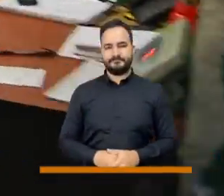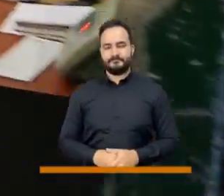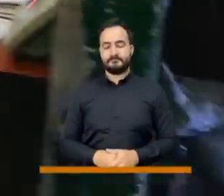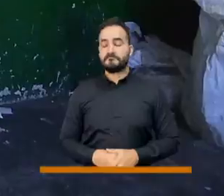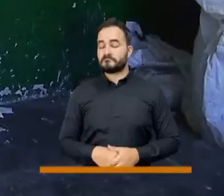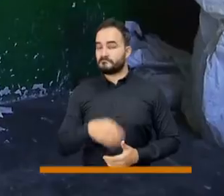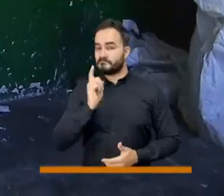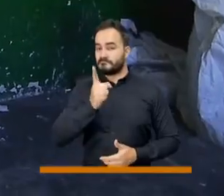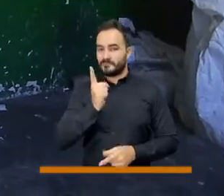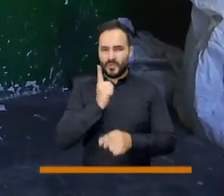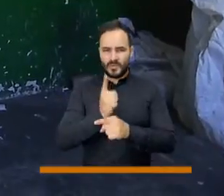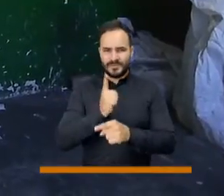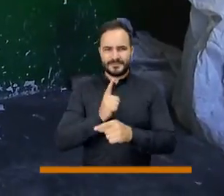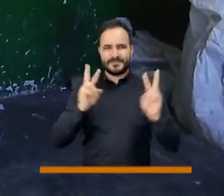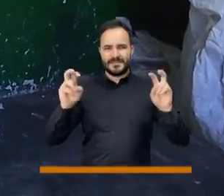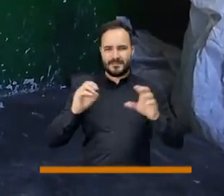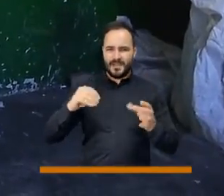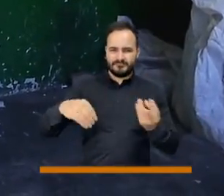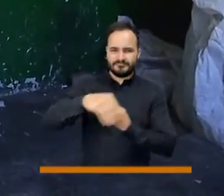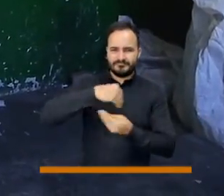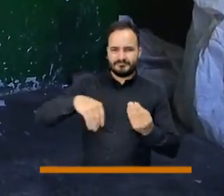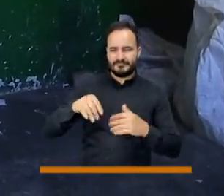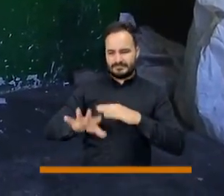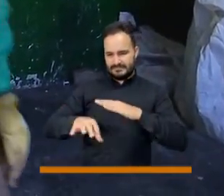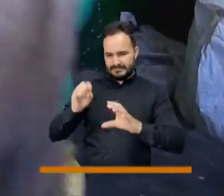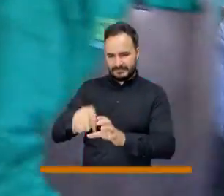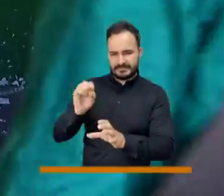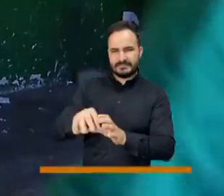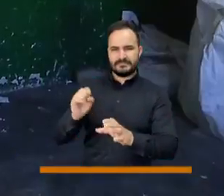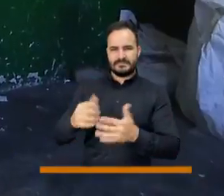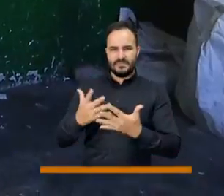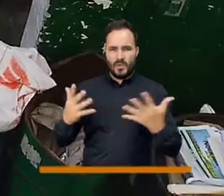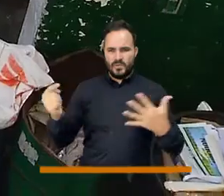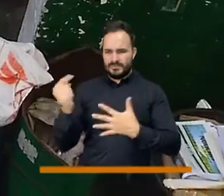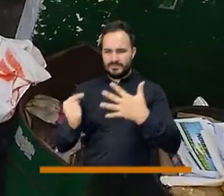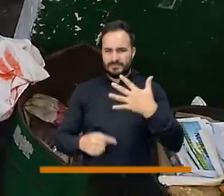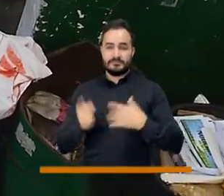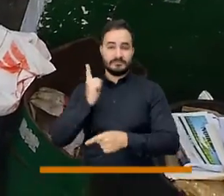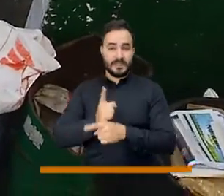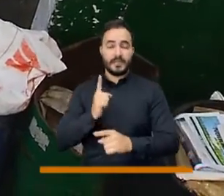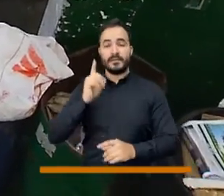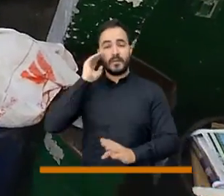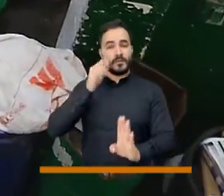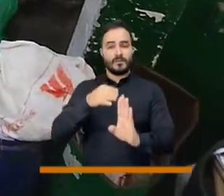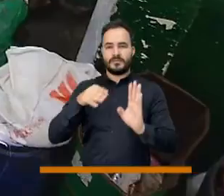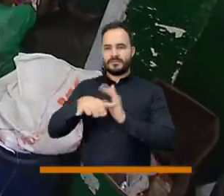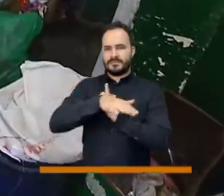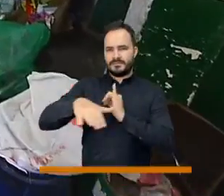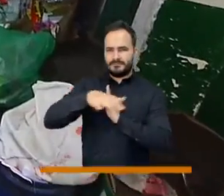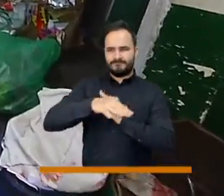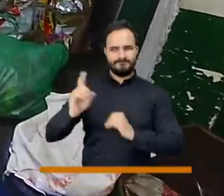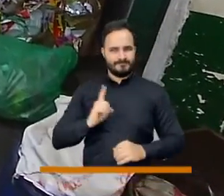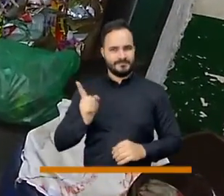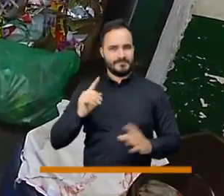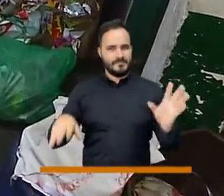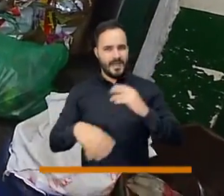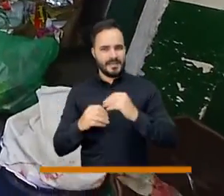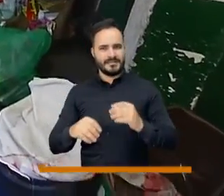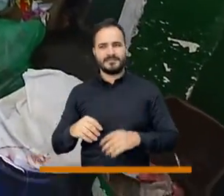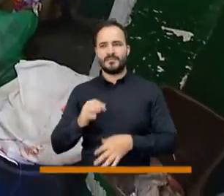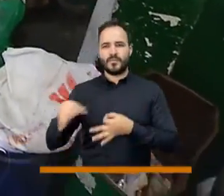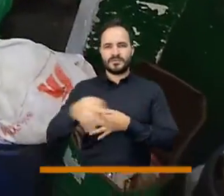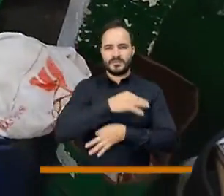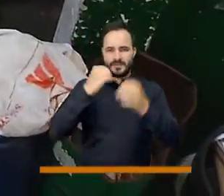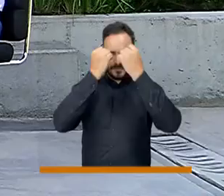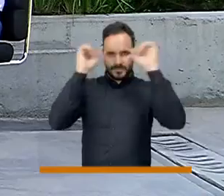tema de manejo de los residuos sólidos, que no es solamente metropolitano, sino que ya involucra a